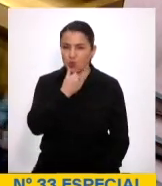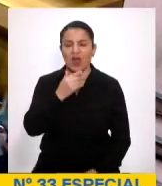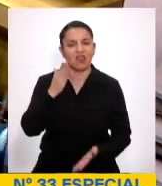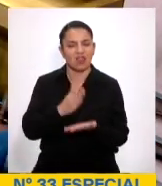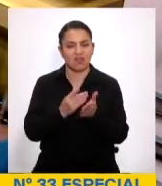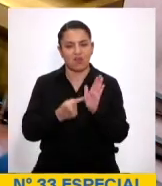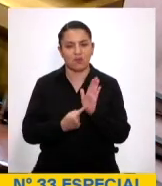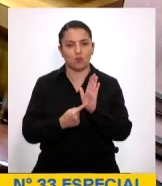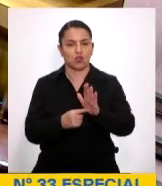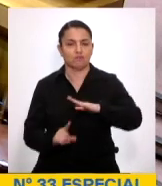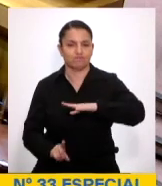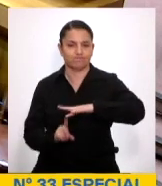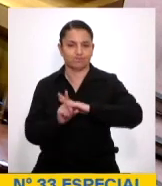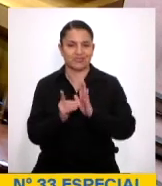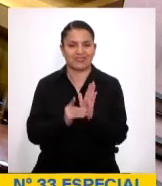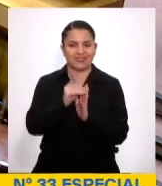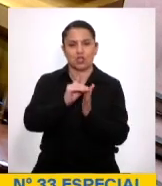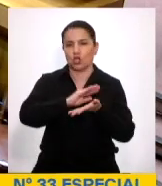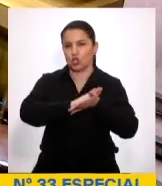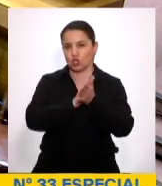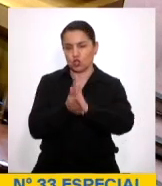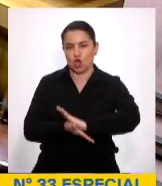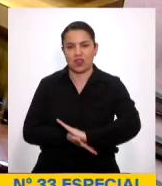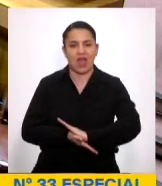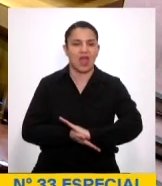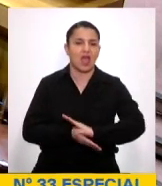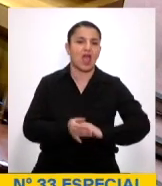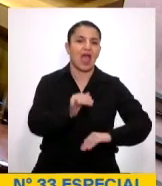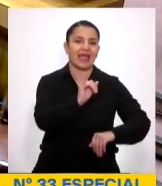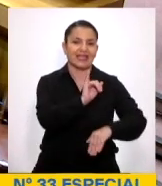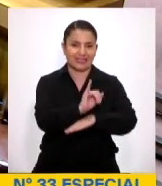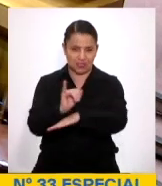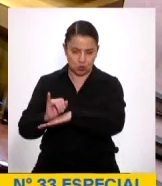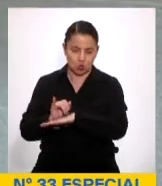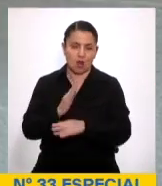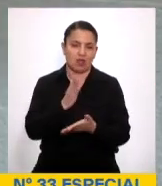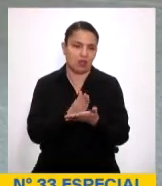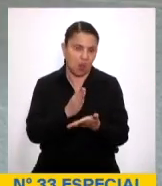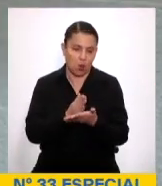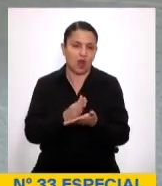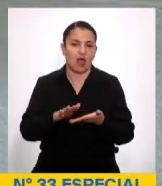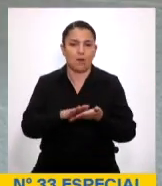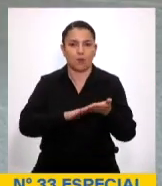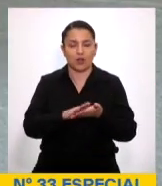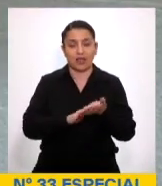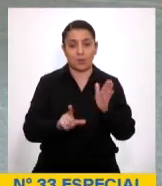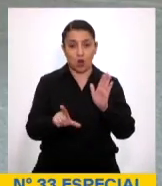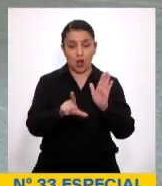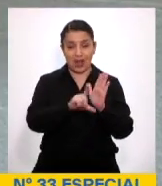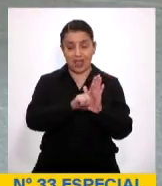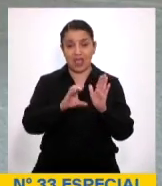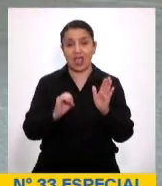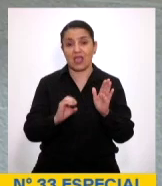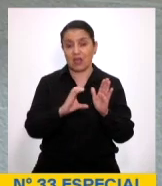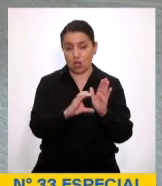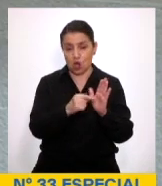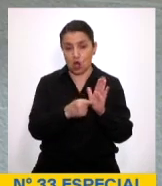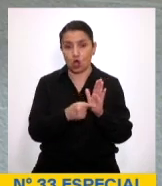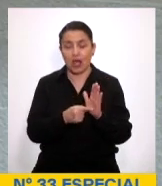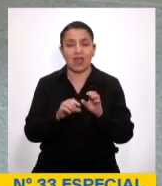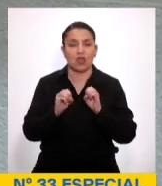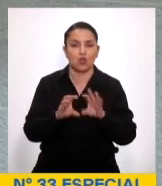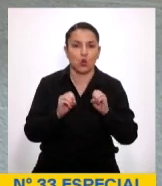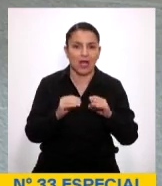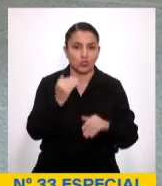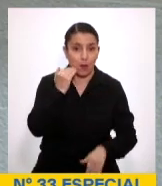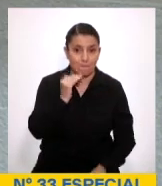creación y desarrollo de toda una institucionalidad educativa por ejemplo la Ley Orgánica de instrucción primaria 1860